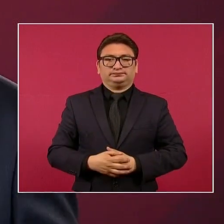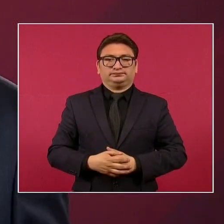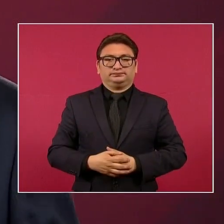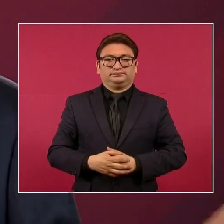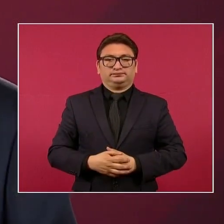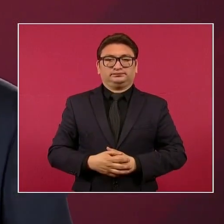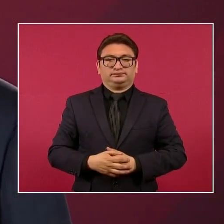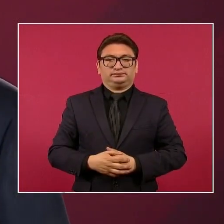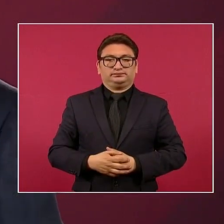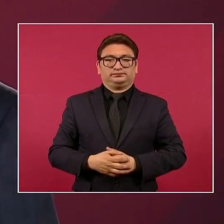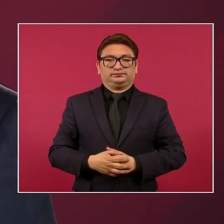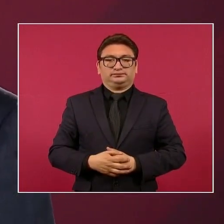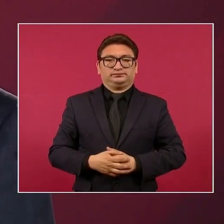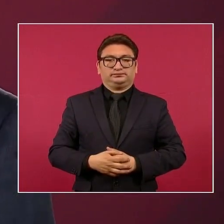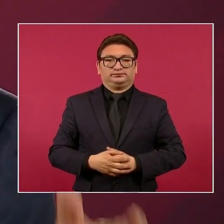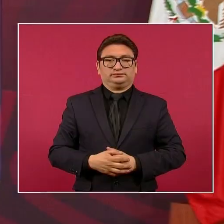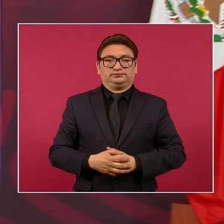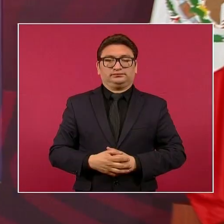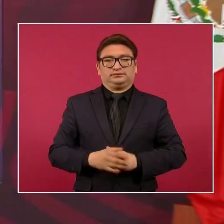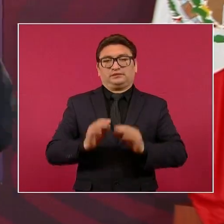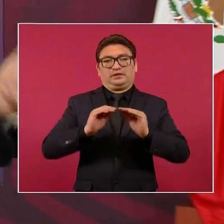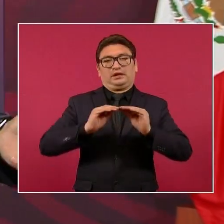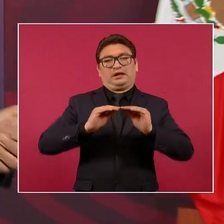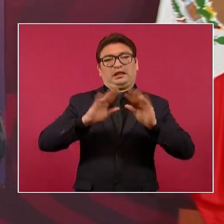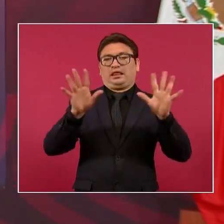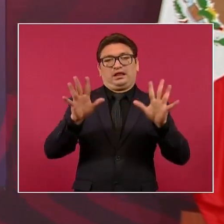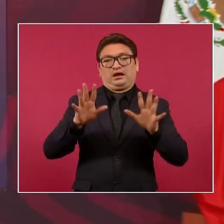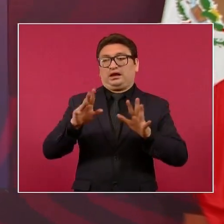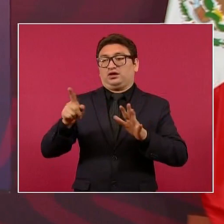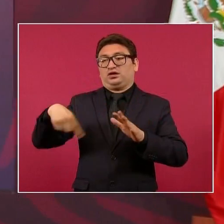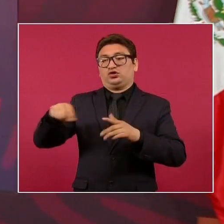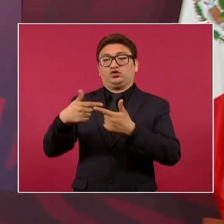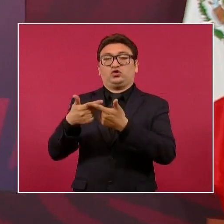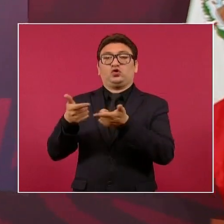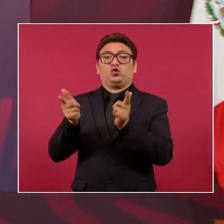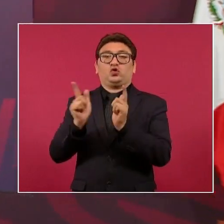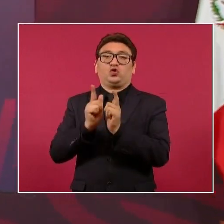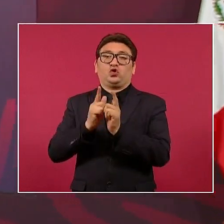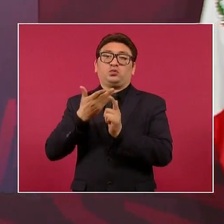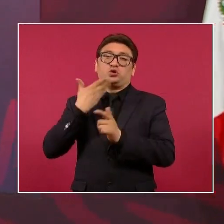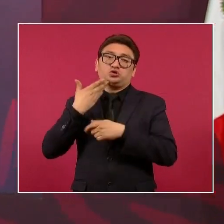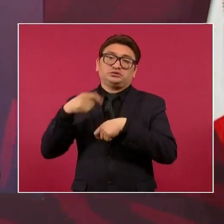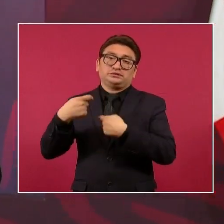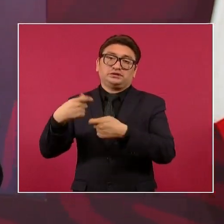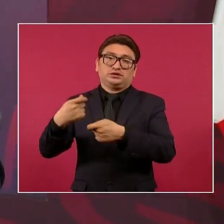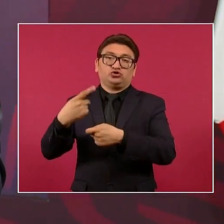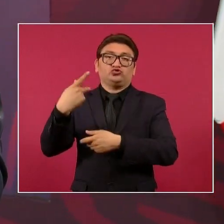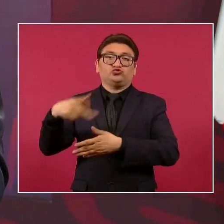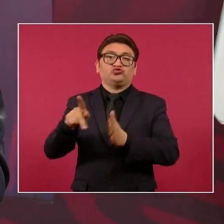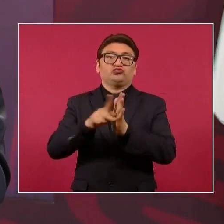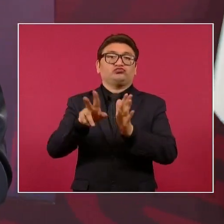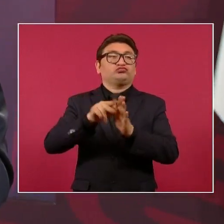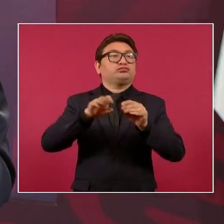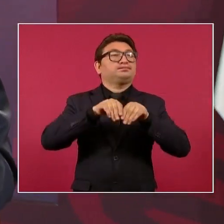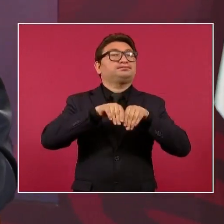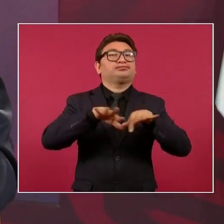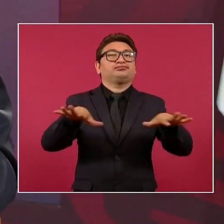Claro que pues a los conservadores y a los medios de información